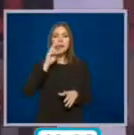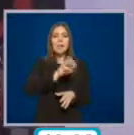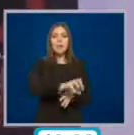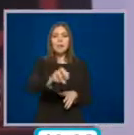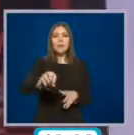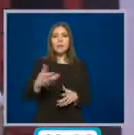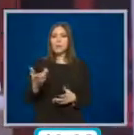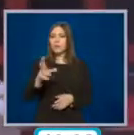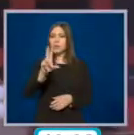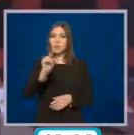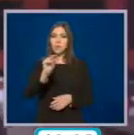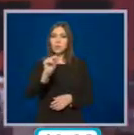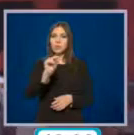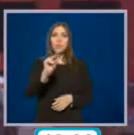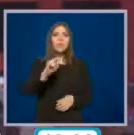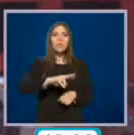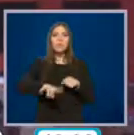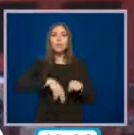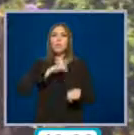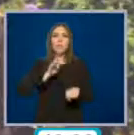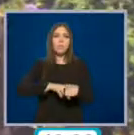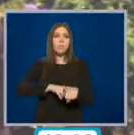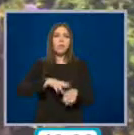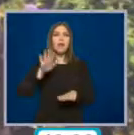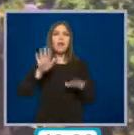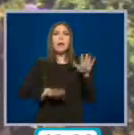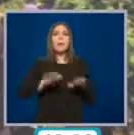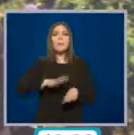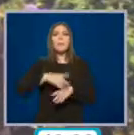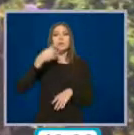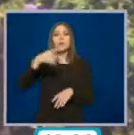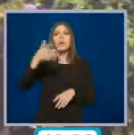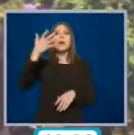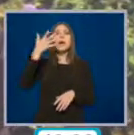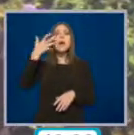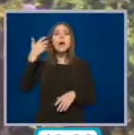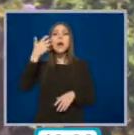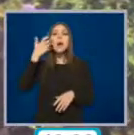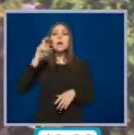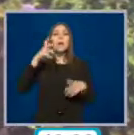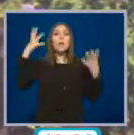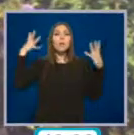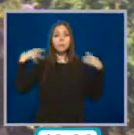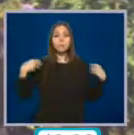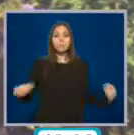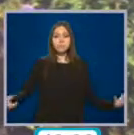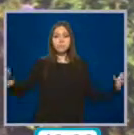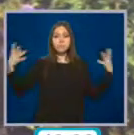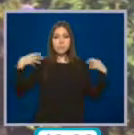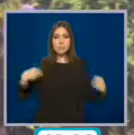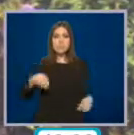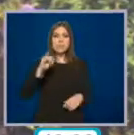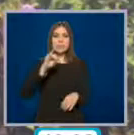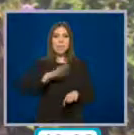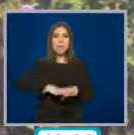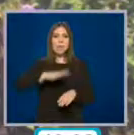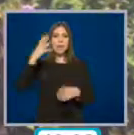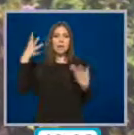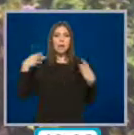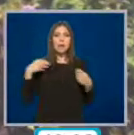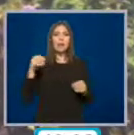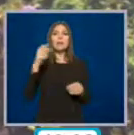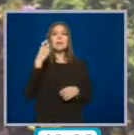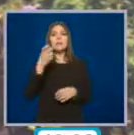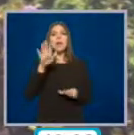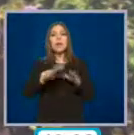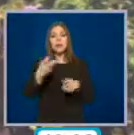parte no es normal. Claro. Normalmente se da más en los gatos de pelo largo y en esta temporada del año, ¿no? Que es